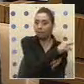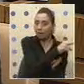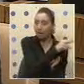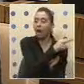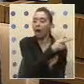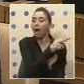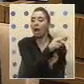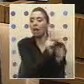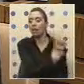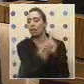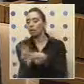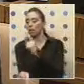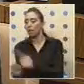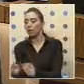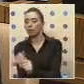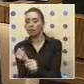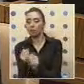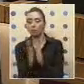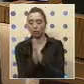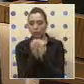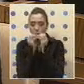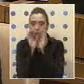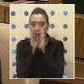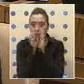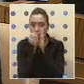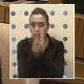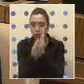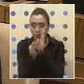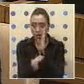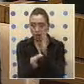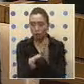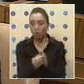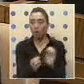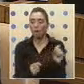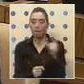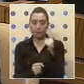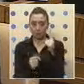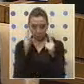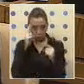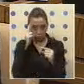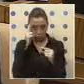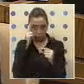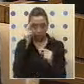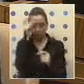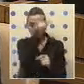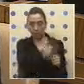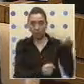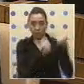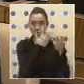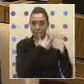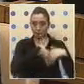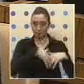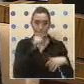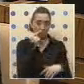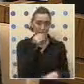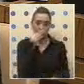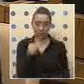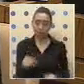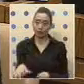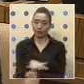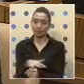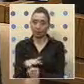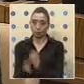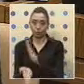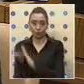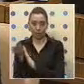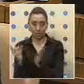a sus amanuenses. Por favor, digámoslo francamente. Primero, recordemos, un empresario señaló que ante esta situación lo